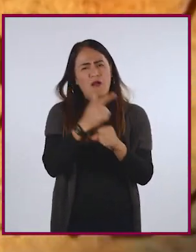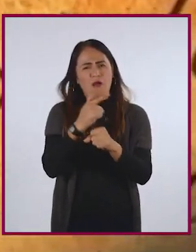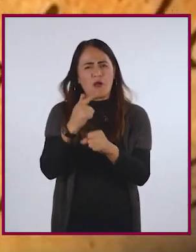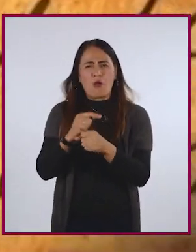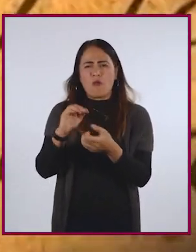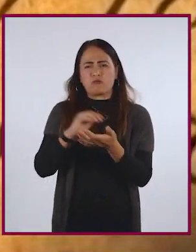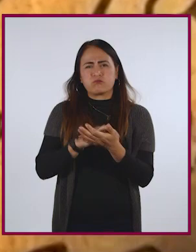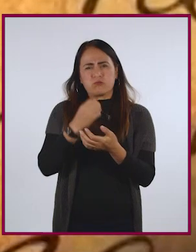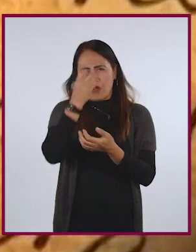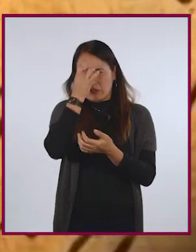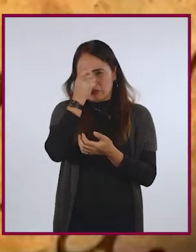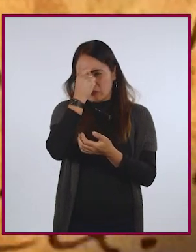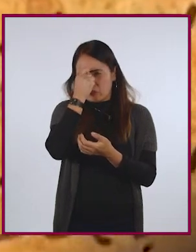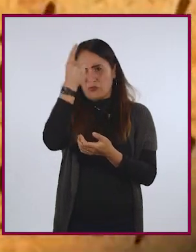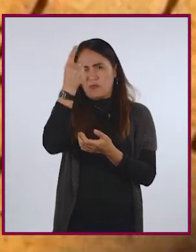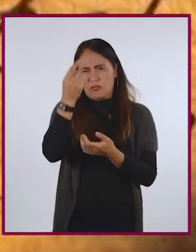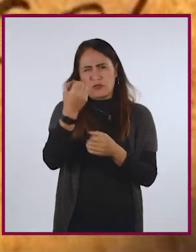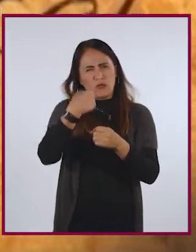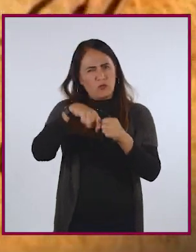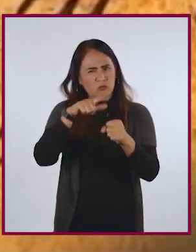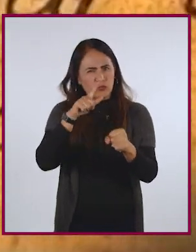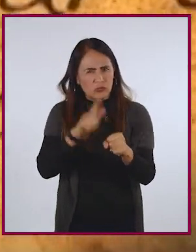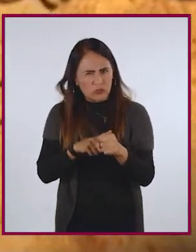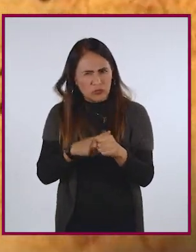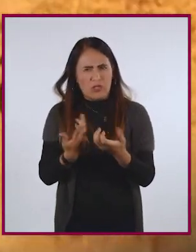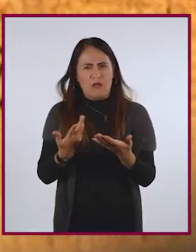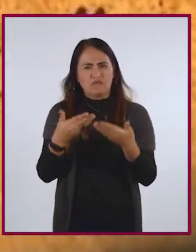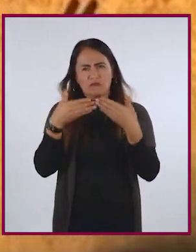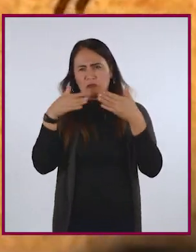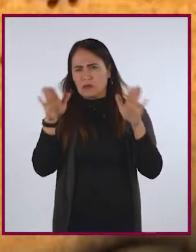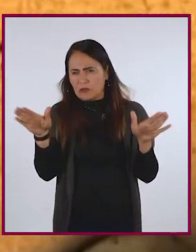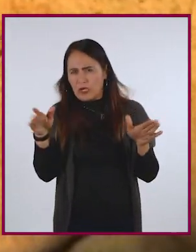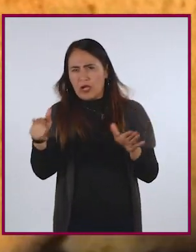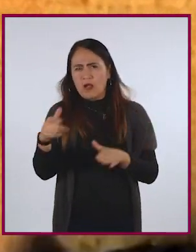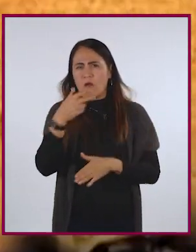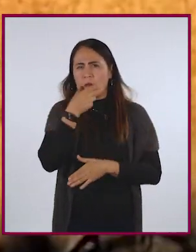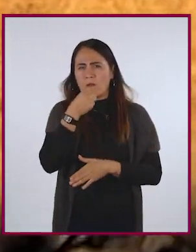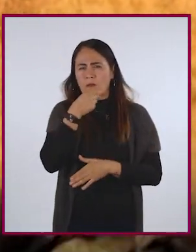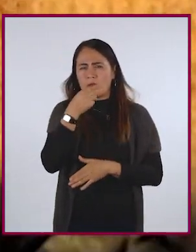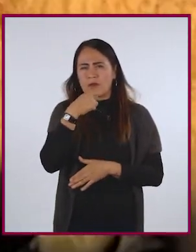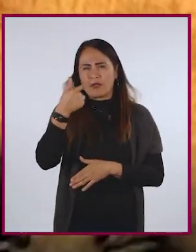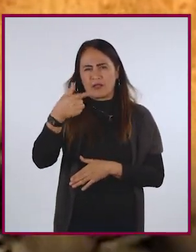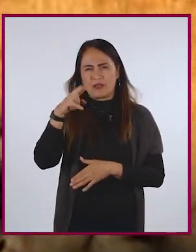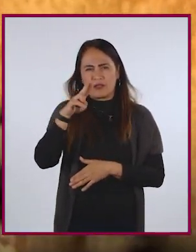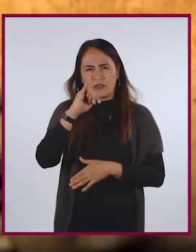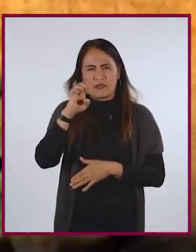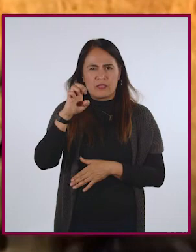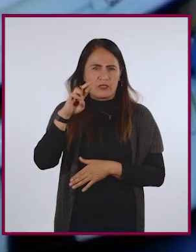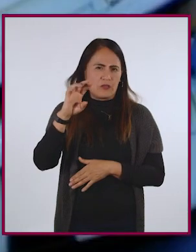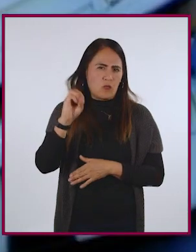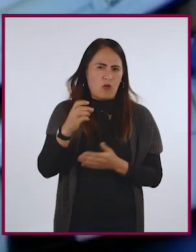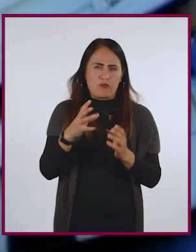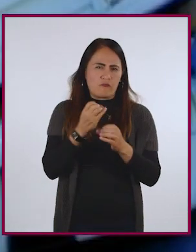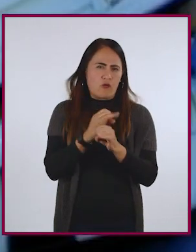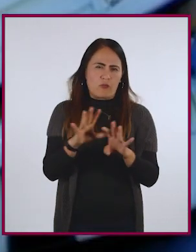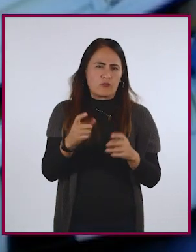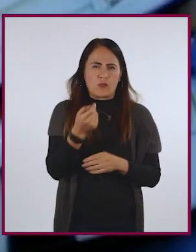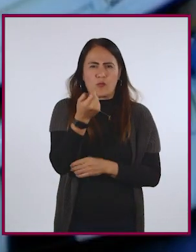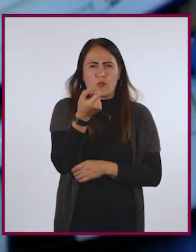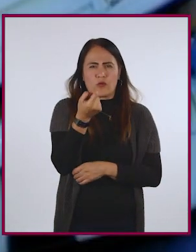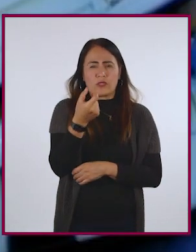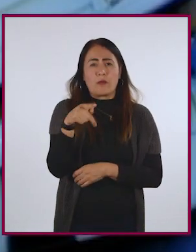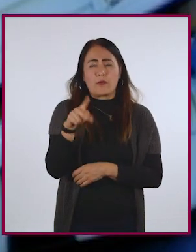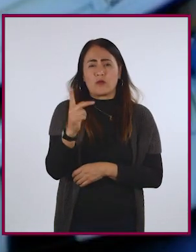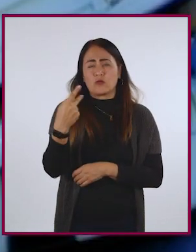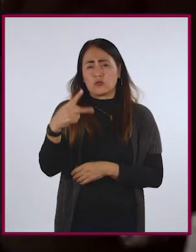descubrimientos a nivel social amplio de los descubrimientos que hizo el doctor Haro. Pero hay dos novelas que escribió su